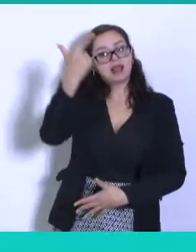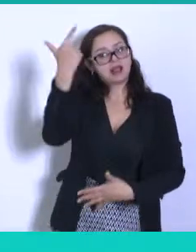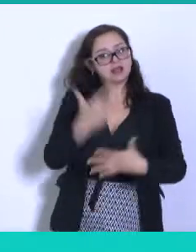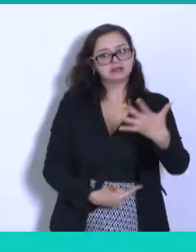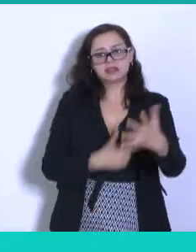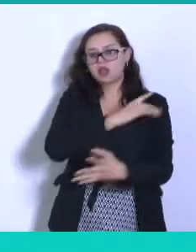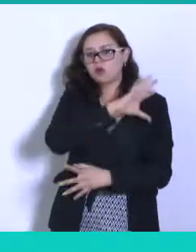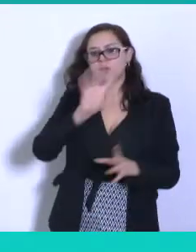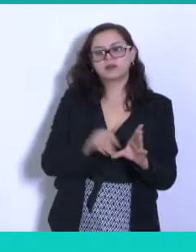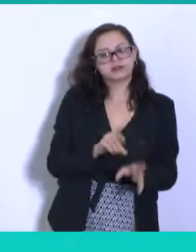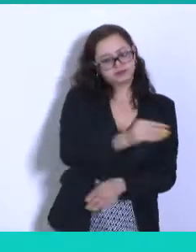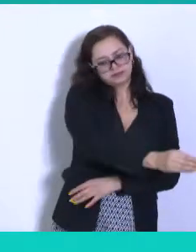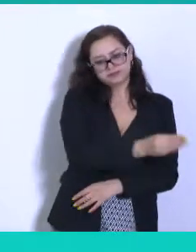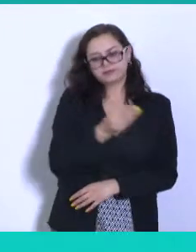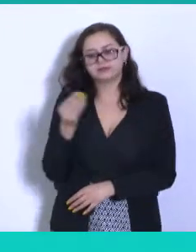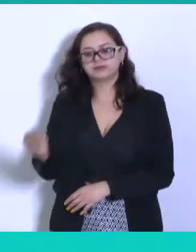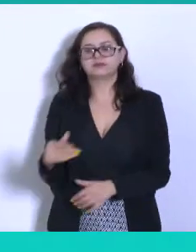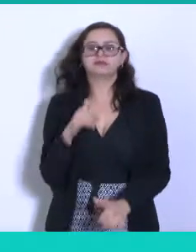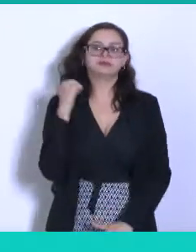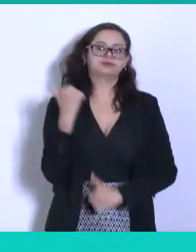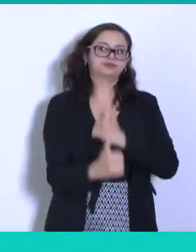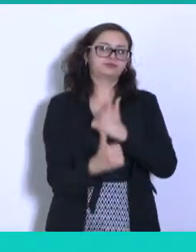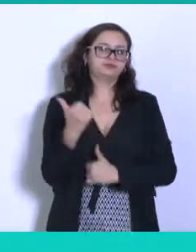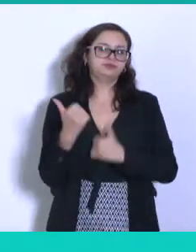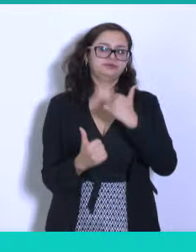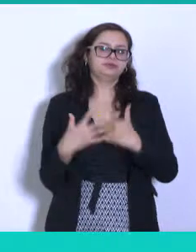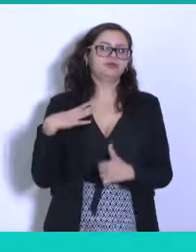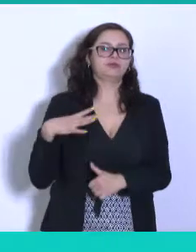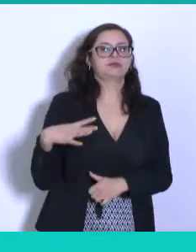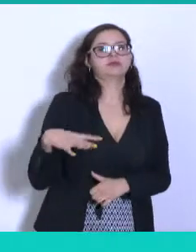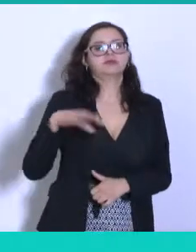prelación completa del concurso de oposición para la promoción a